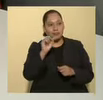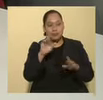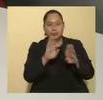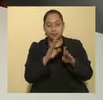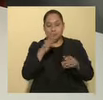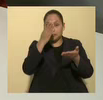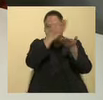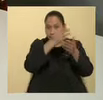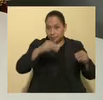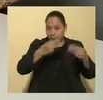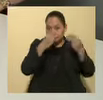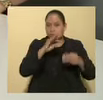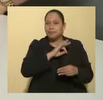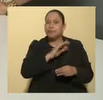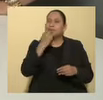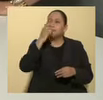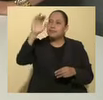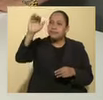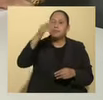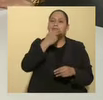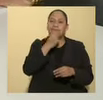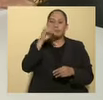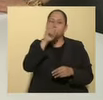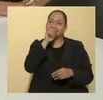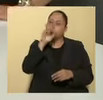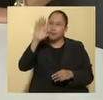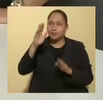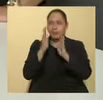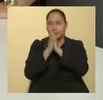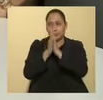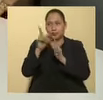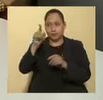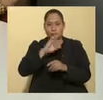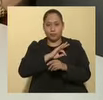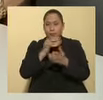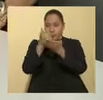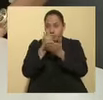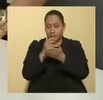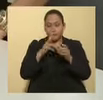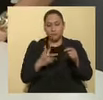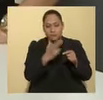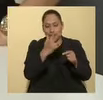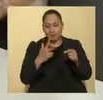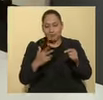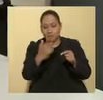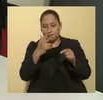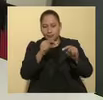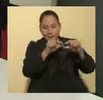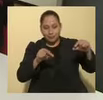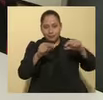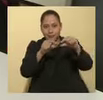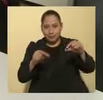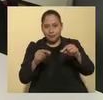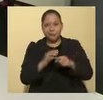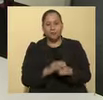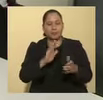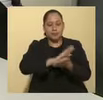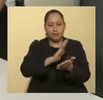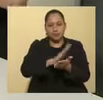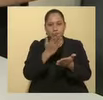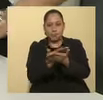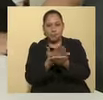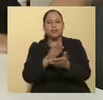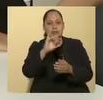al mercado, le podemos decir al señor del pollo, oiga, ¿me puede ayudar y me las puede ya dar cortadas en fajitas? ¿Aplanaditas? Nos las va